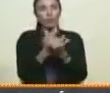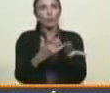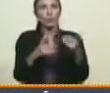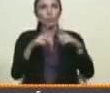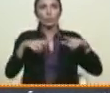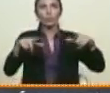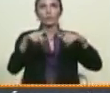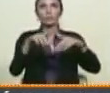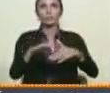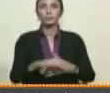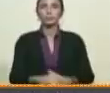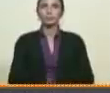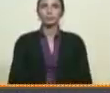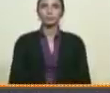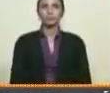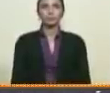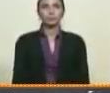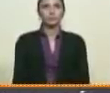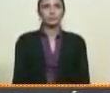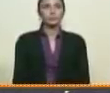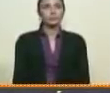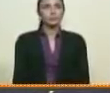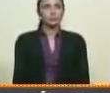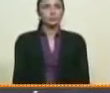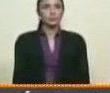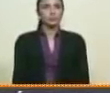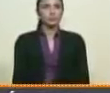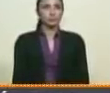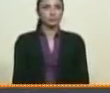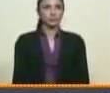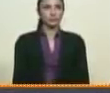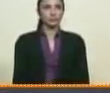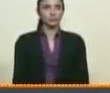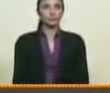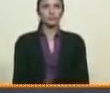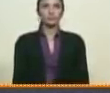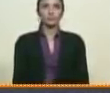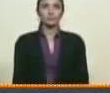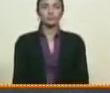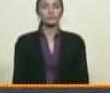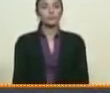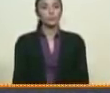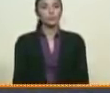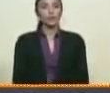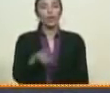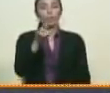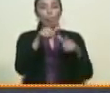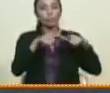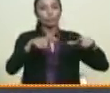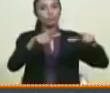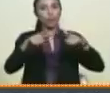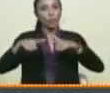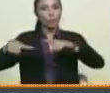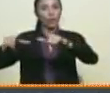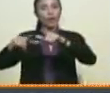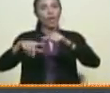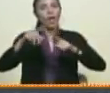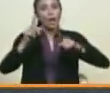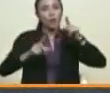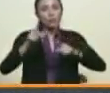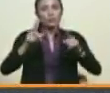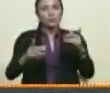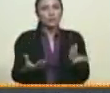correcto la unidad de cuidados intensivos house y lo que pasa es que en contra de los ambientes porque en ocasiones no podemos